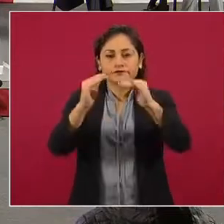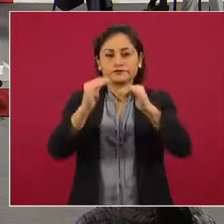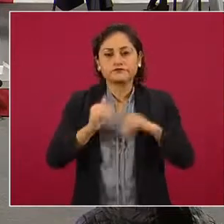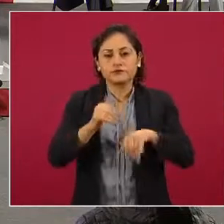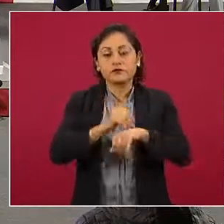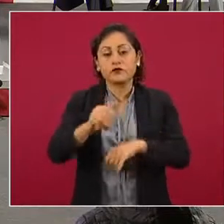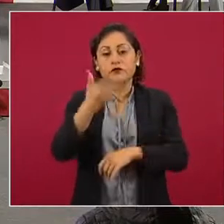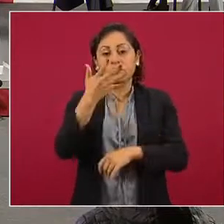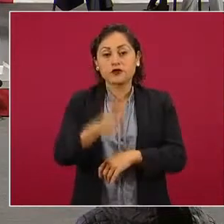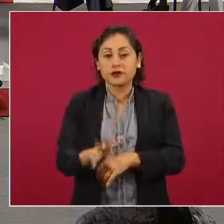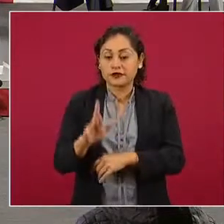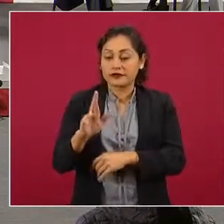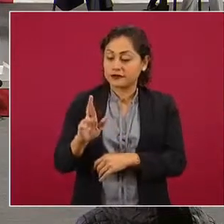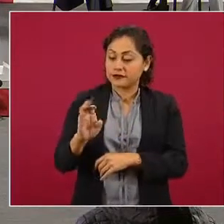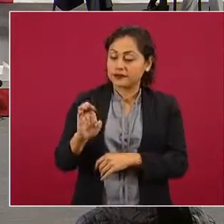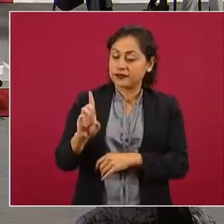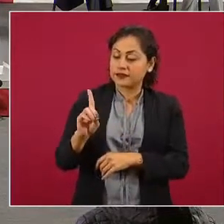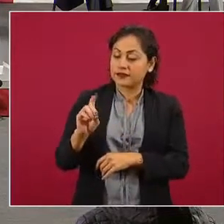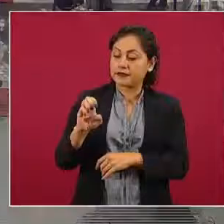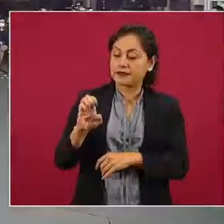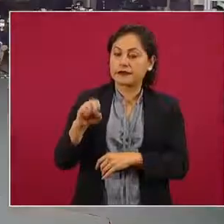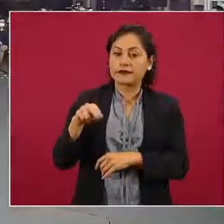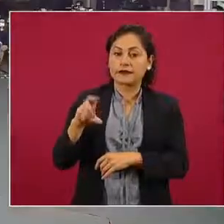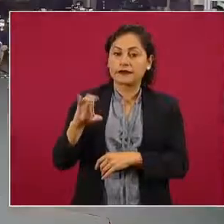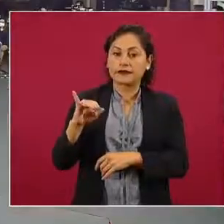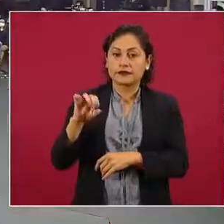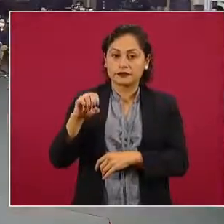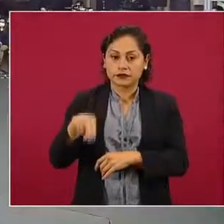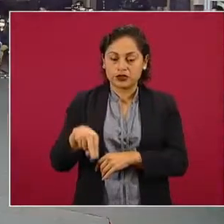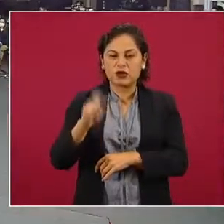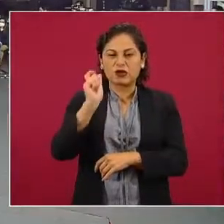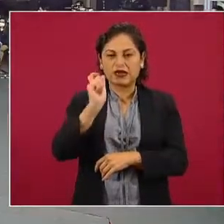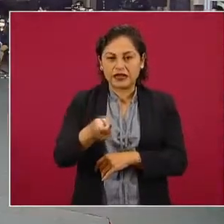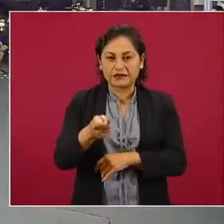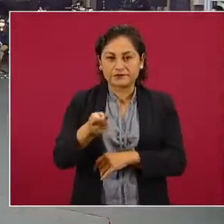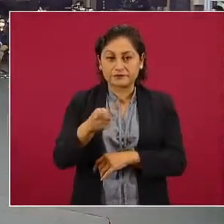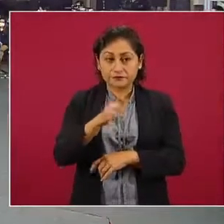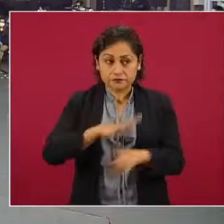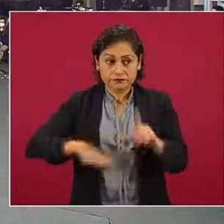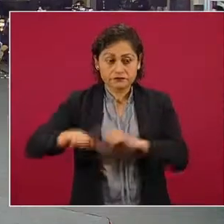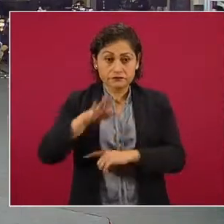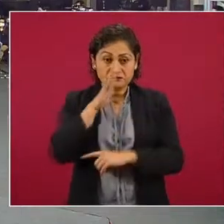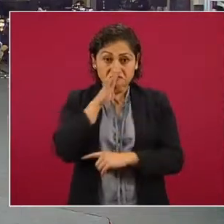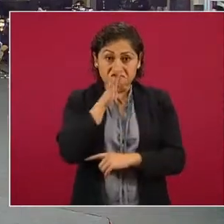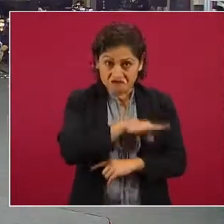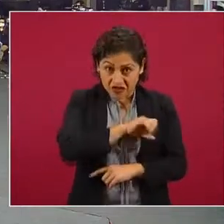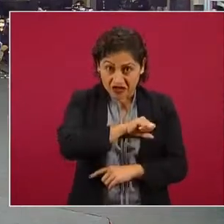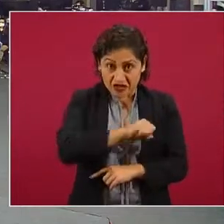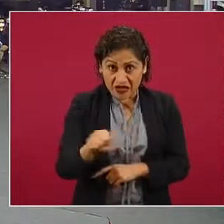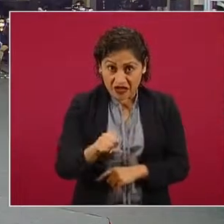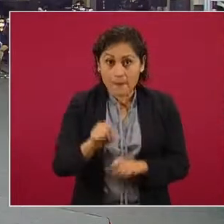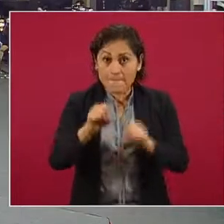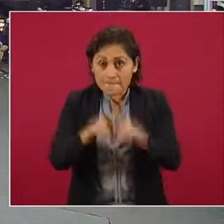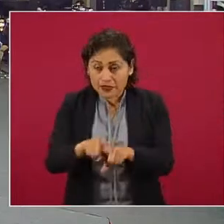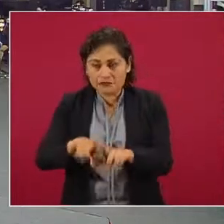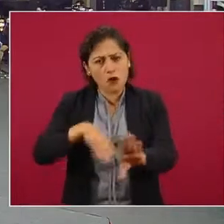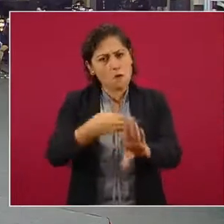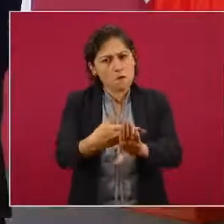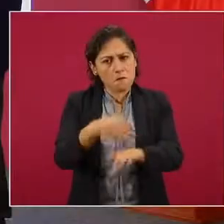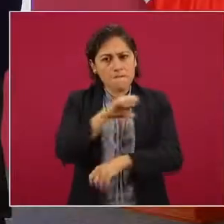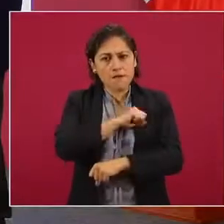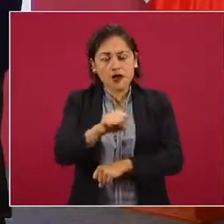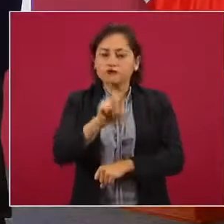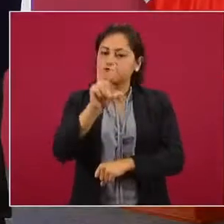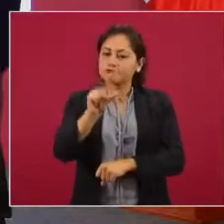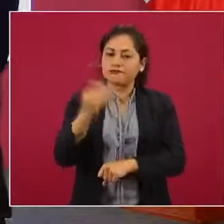punto. No se debe enfrentar el mal con el mal. En la antigüedad la redención se refería